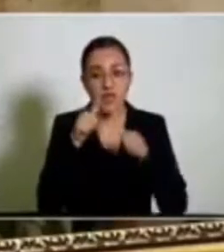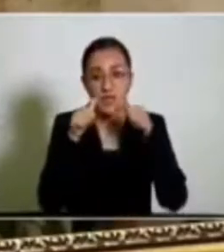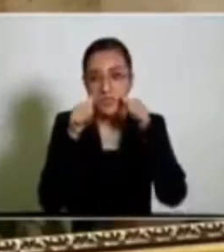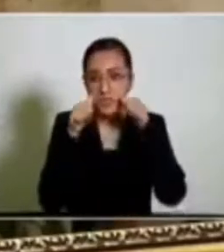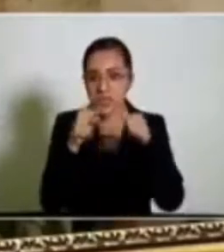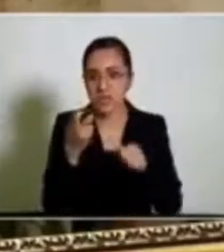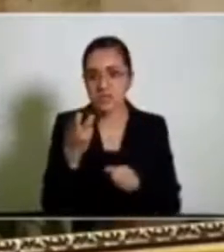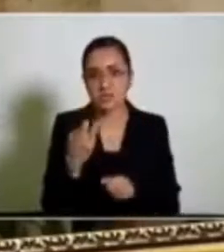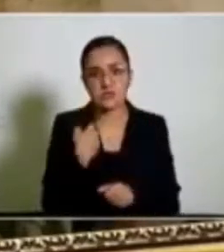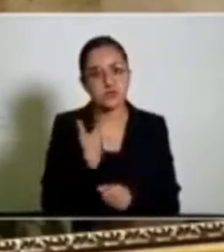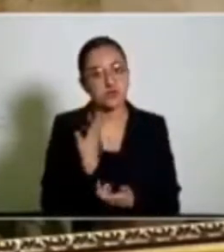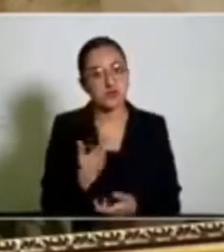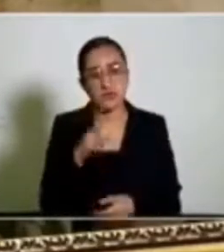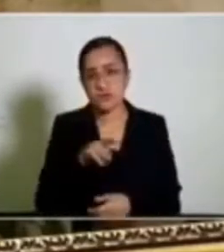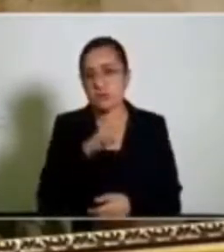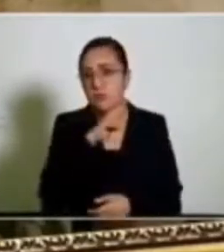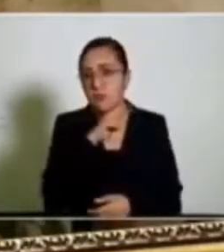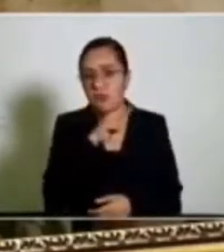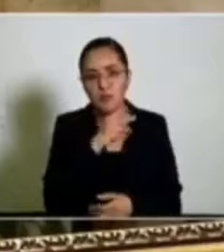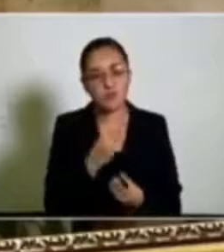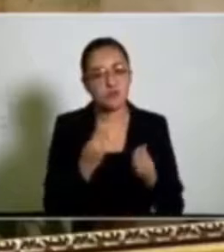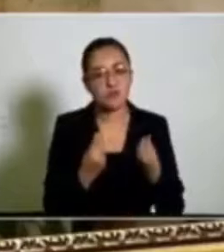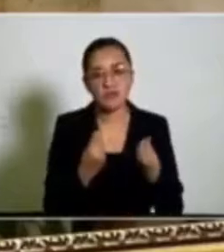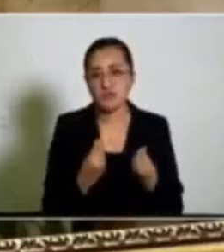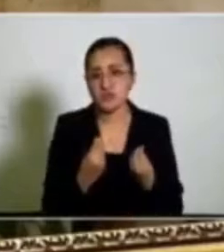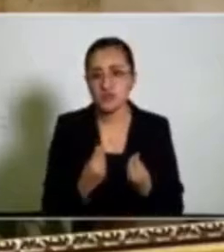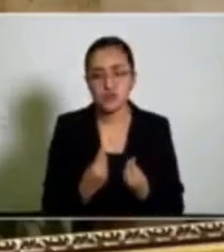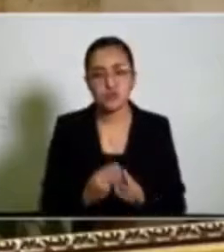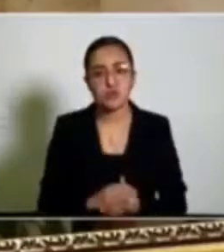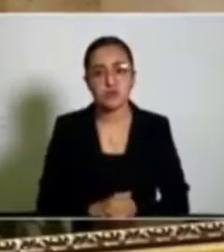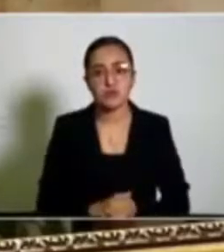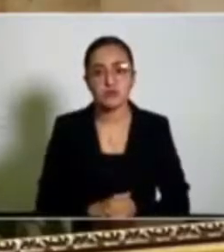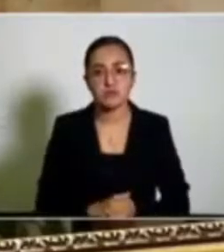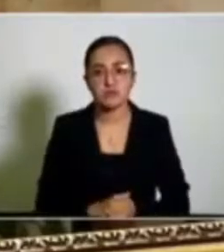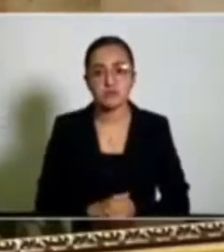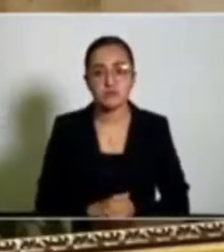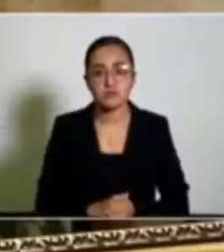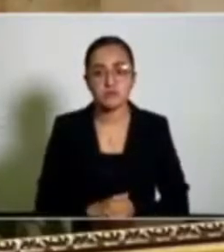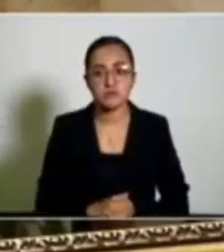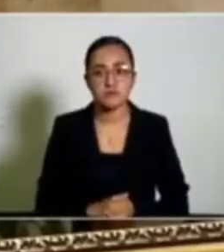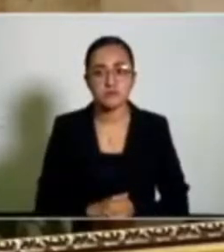atentos, estamos preocupados.